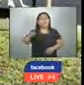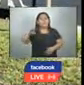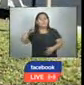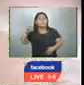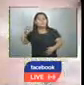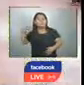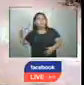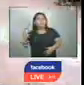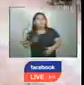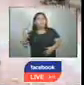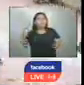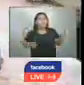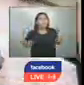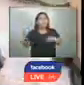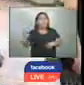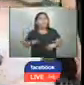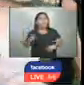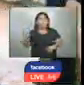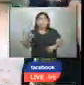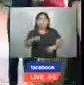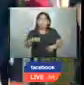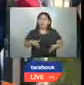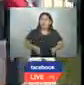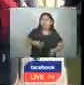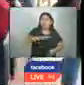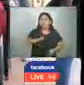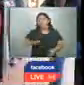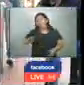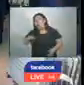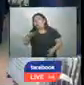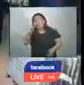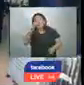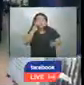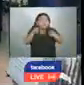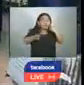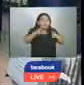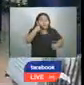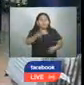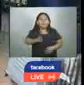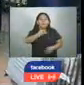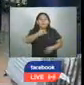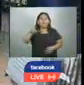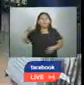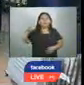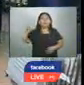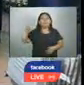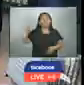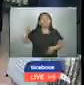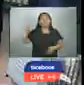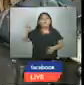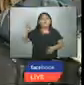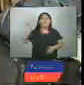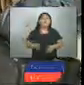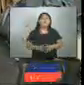personas, entre conciudadanos y turistas. Aldair Tadeo, Noticiero Hechos.